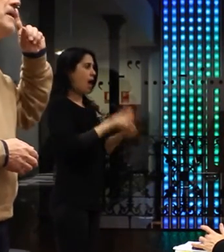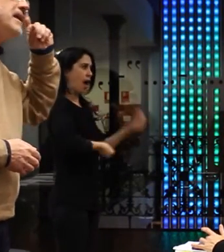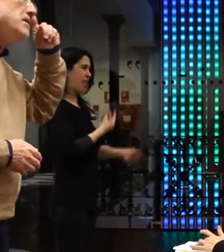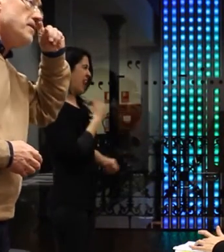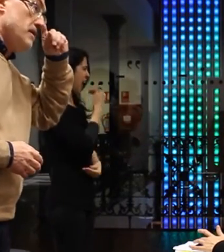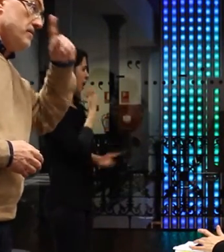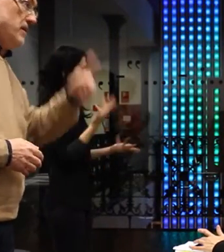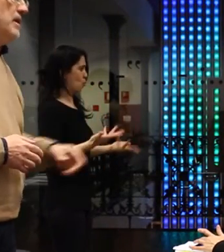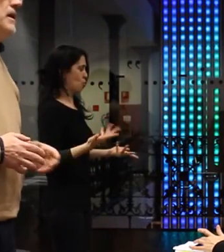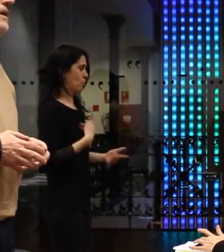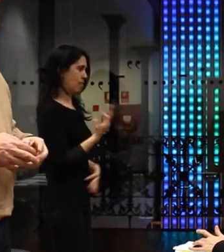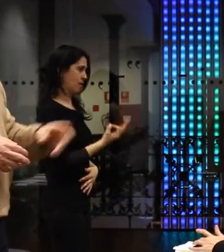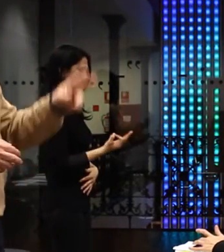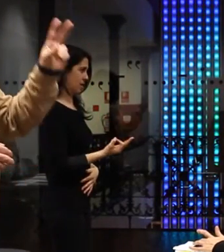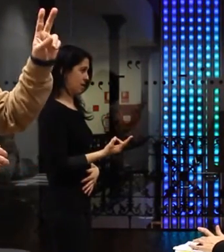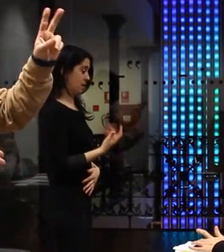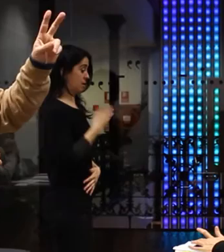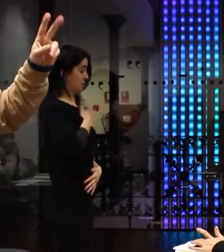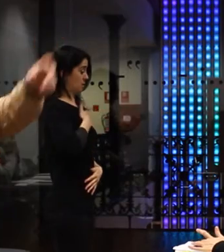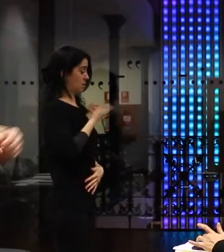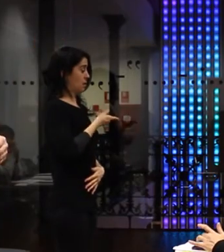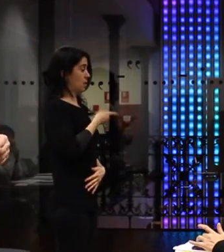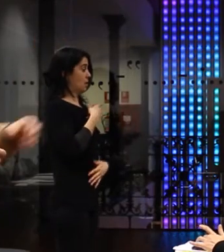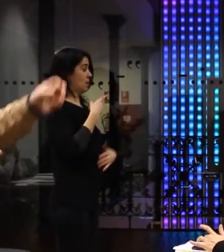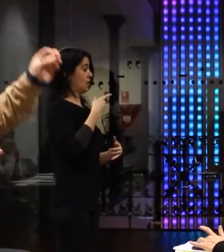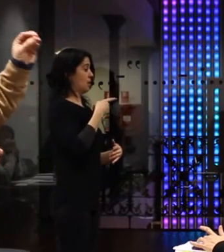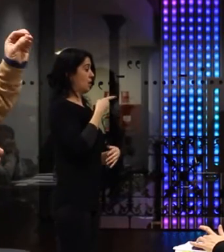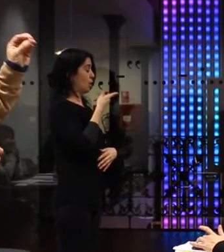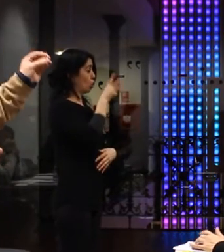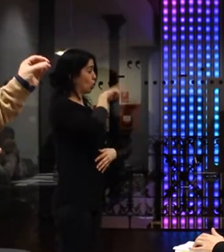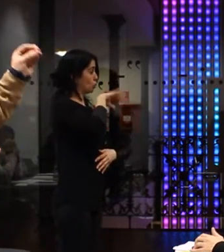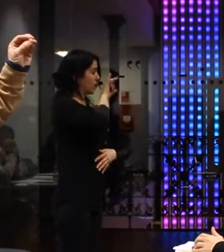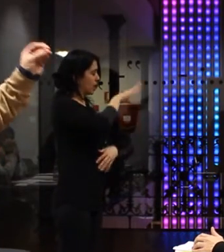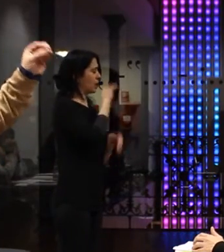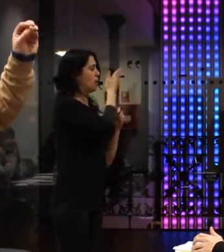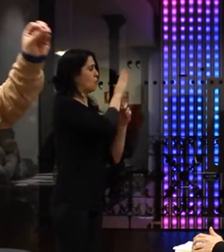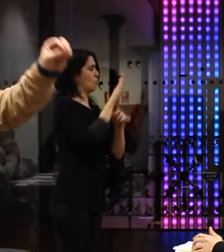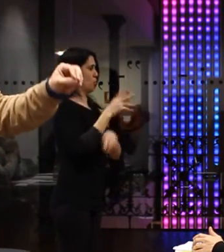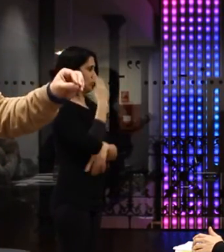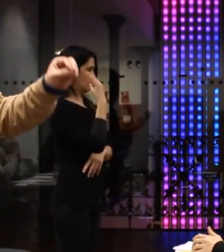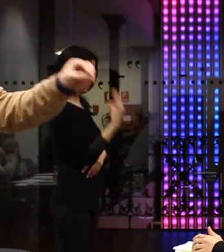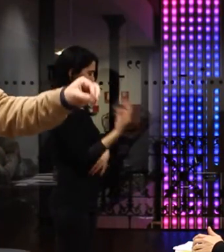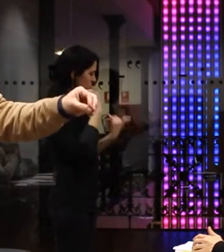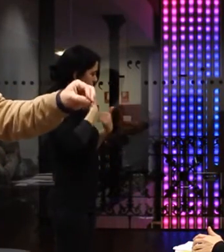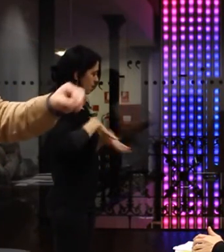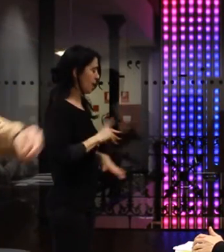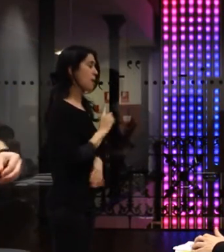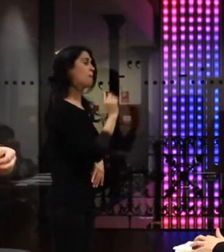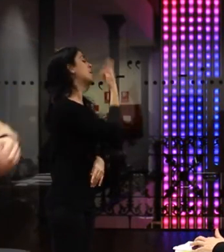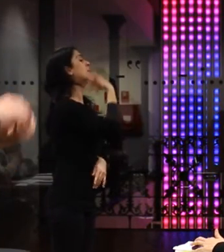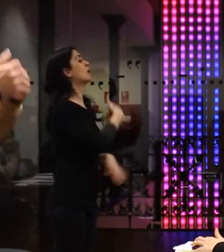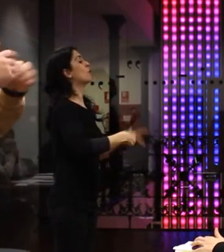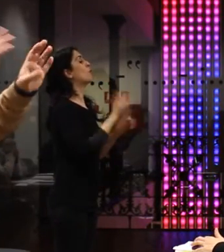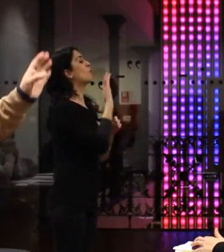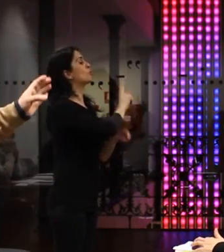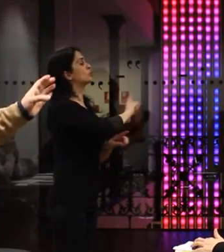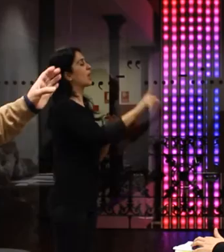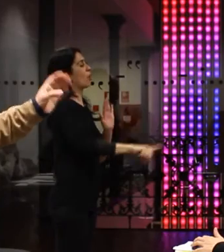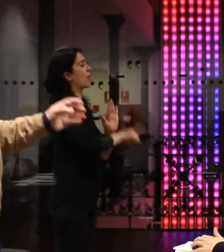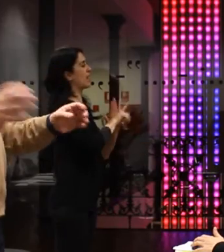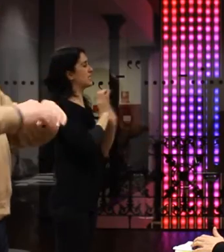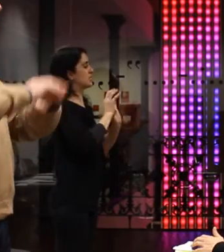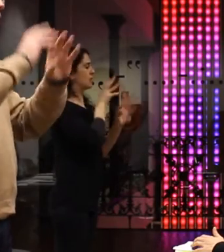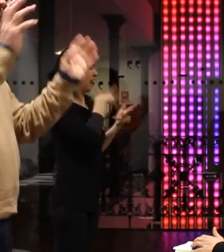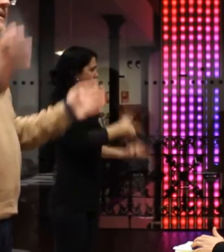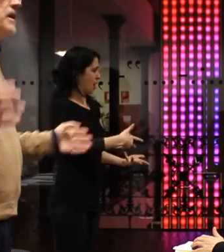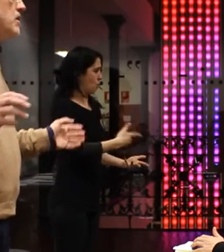del 2015. Presentamos 2 iniciativas, una para una proposición no de ley de manera inmediata, que se